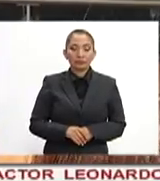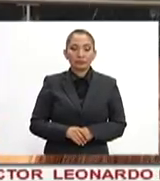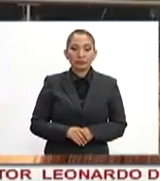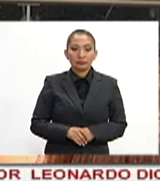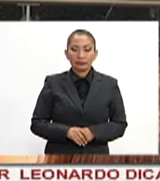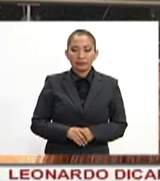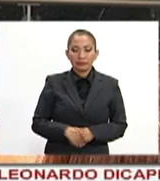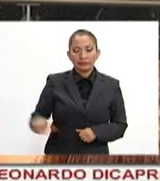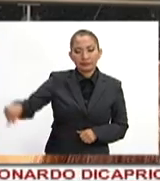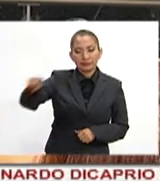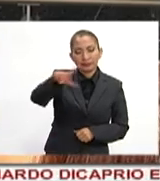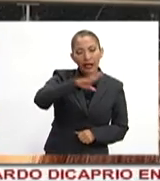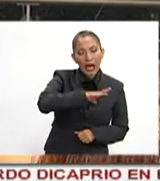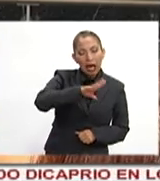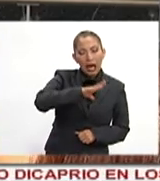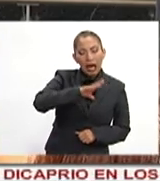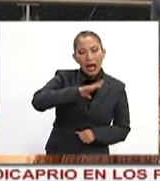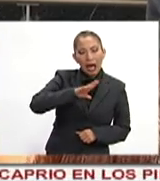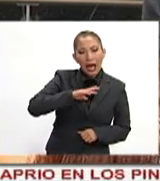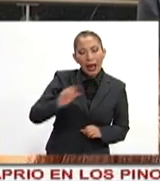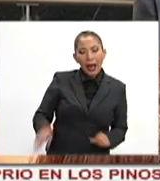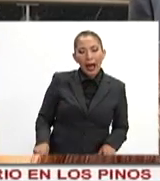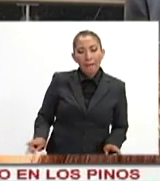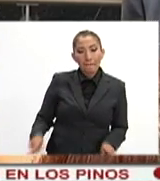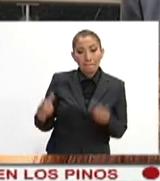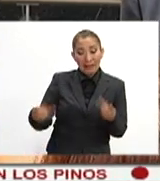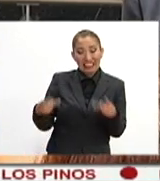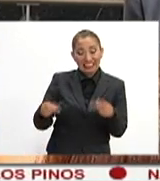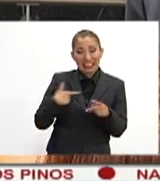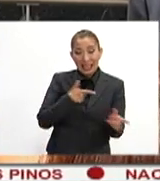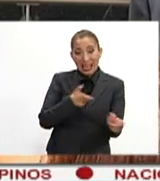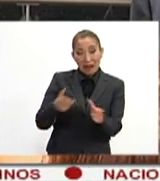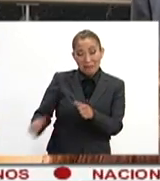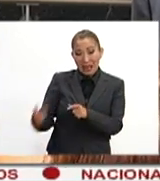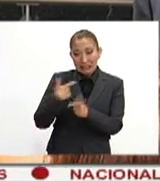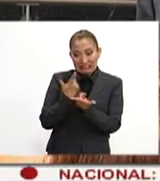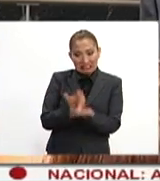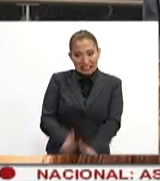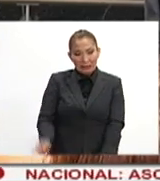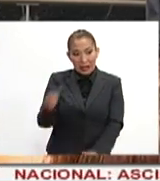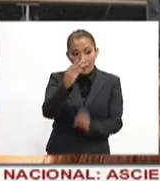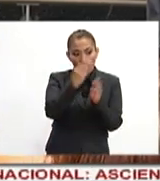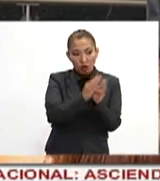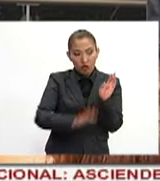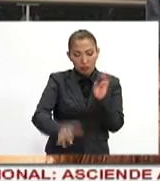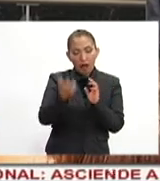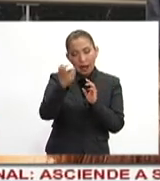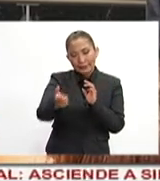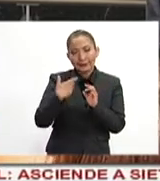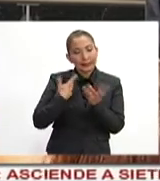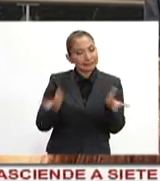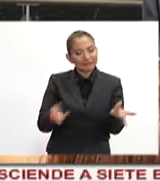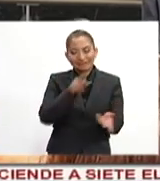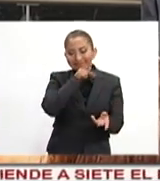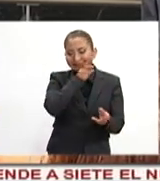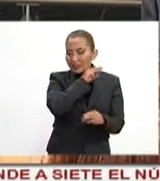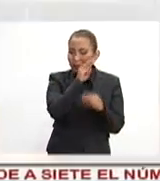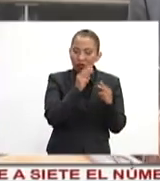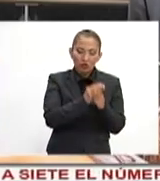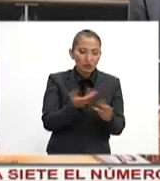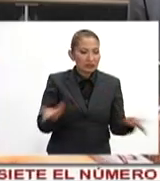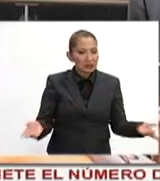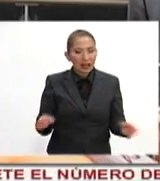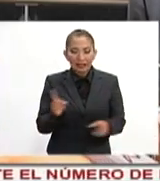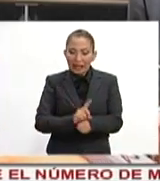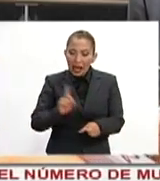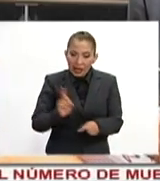El mercado que existe para la libre compra de armas en todo el mundo ha hecho que esto sea una preocupación a nivel mundial.